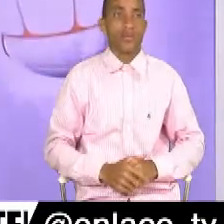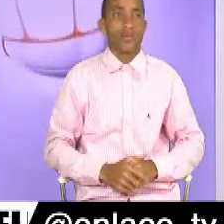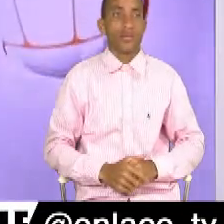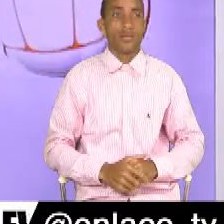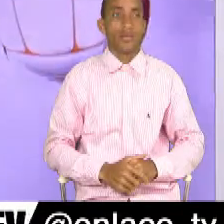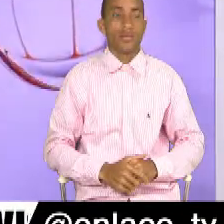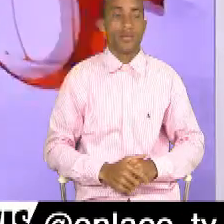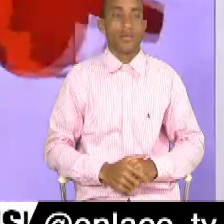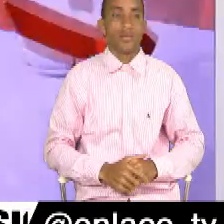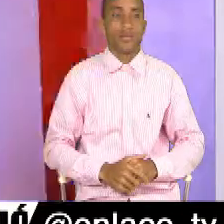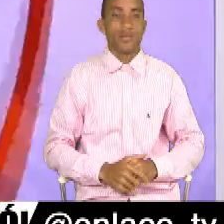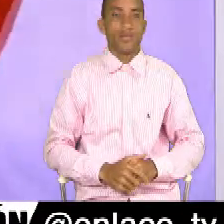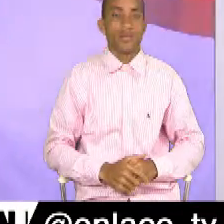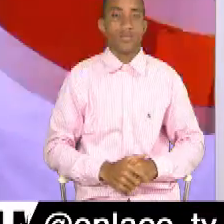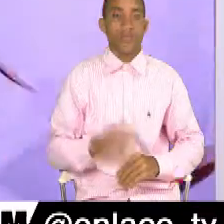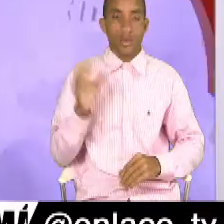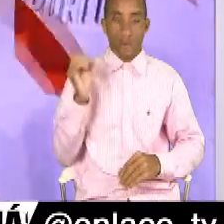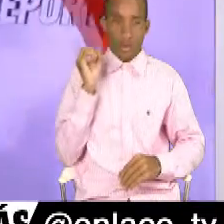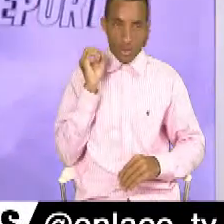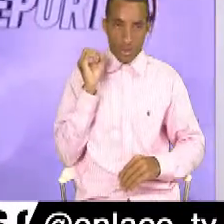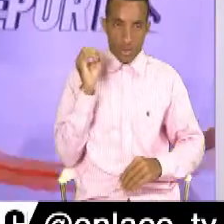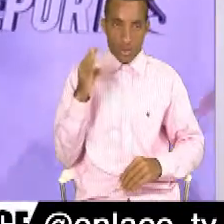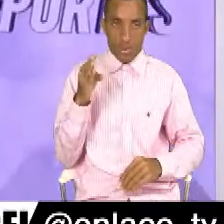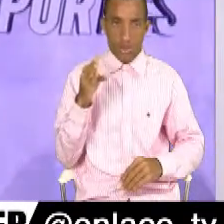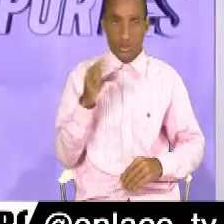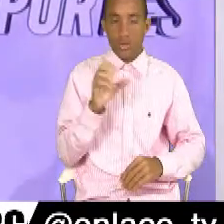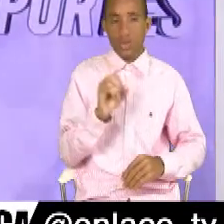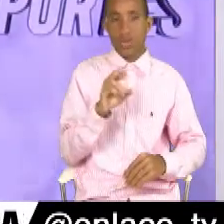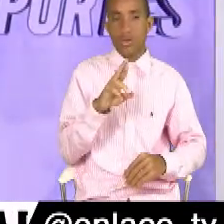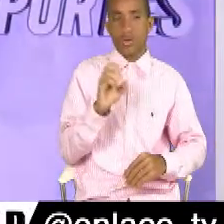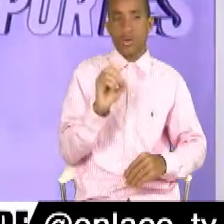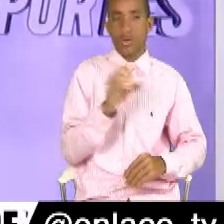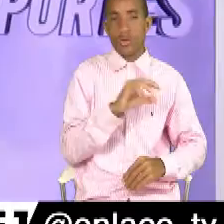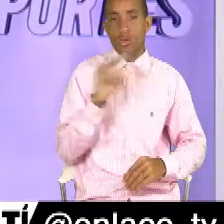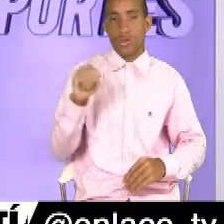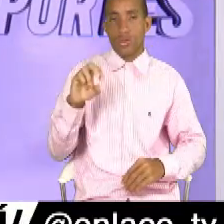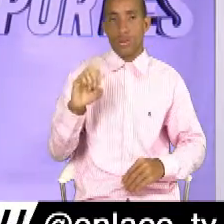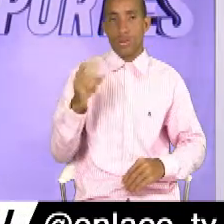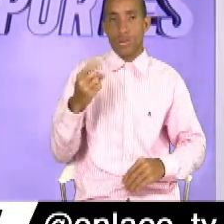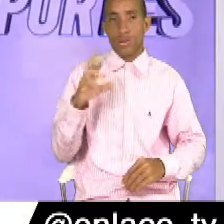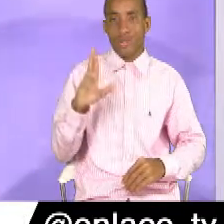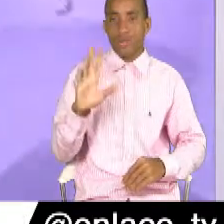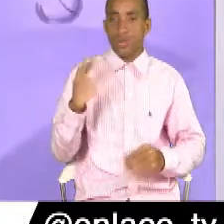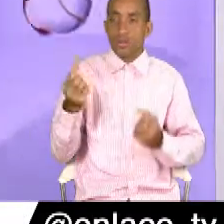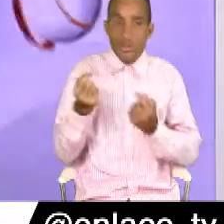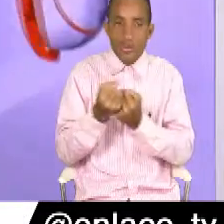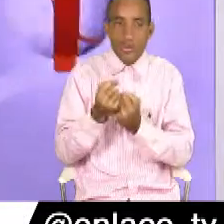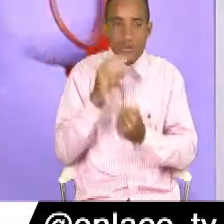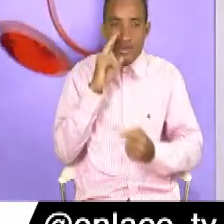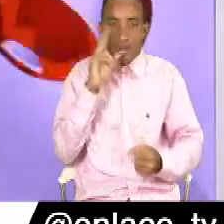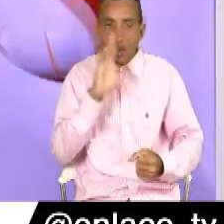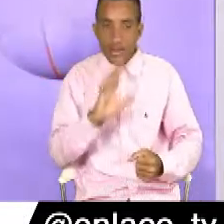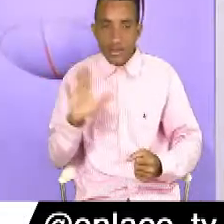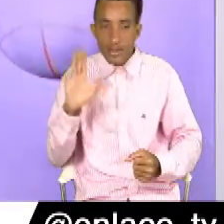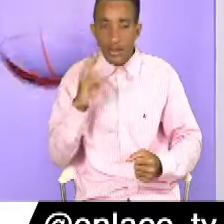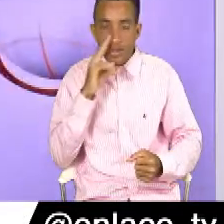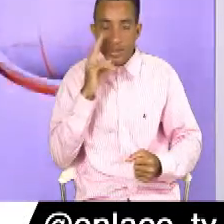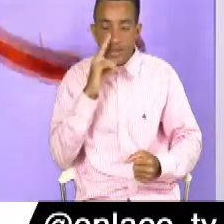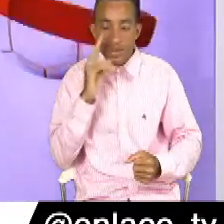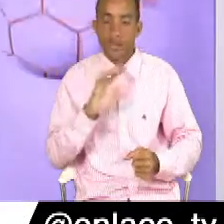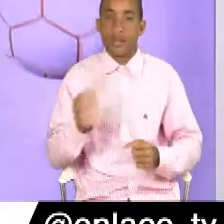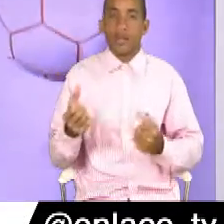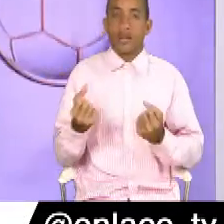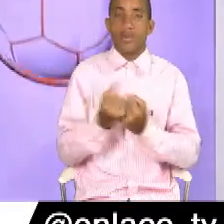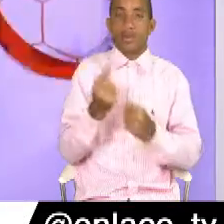Y el Club de Fútbol Oro Negro entrena para Nacional de esta disciplina que se jugará en las próximas semanas.